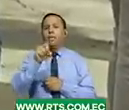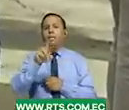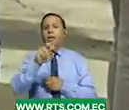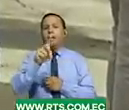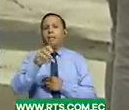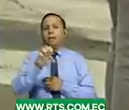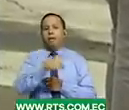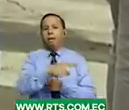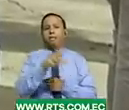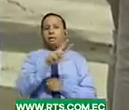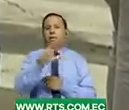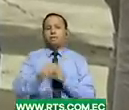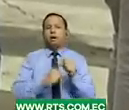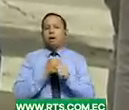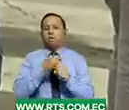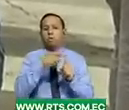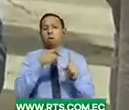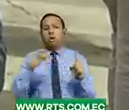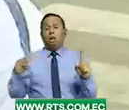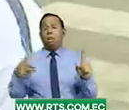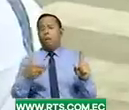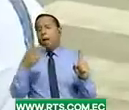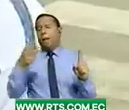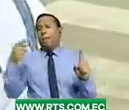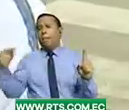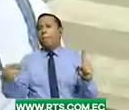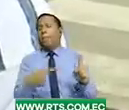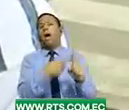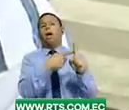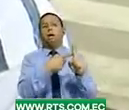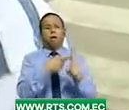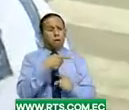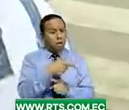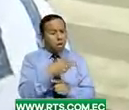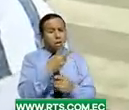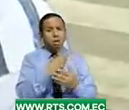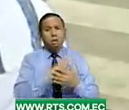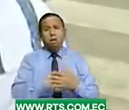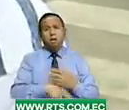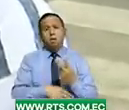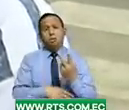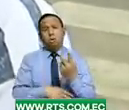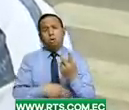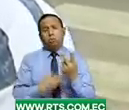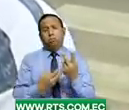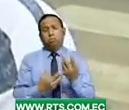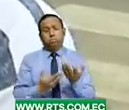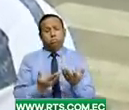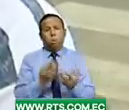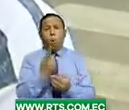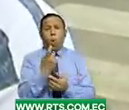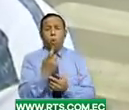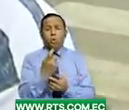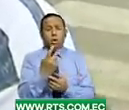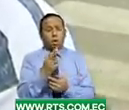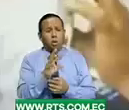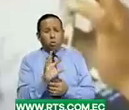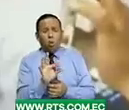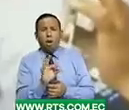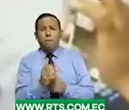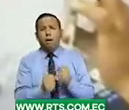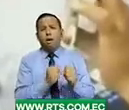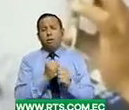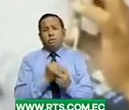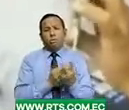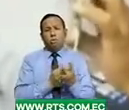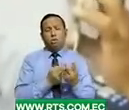fue alcanzado por una bala perdida. Casado, deja 2 hijos, una niña de 11 años y un bebé de 9 años.